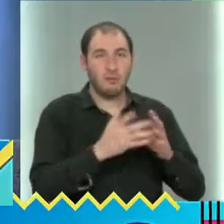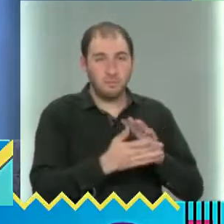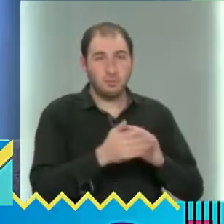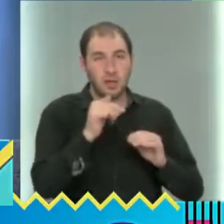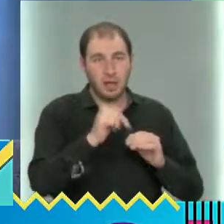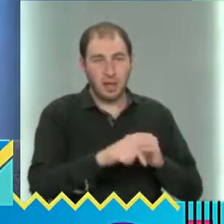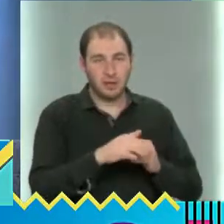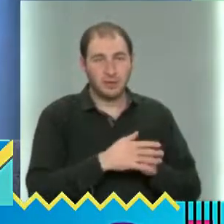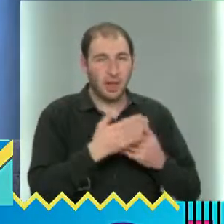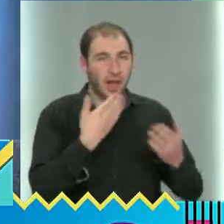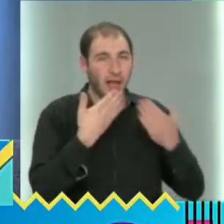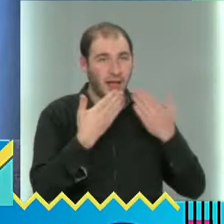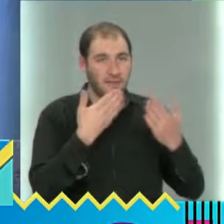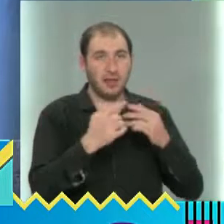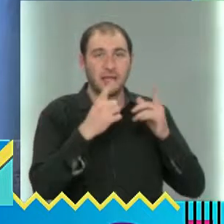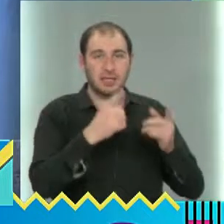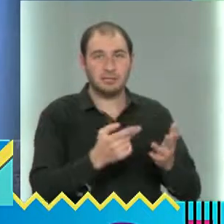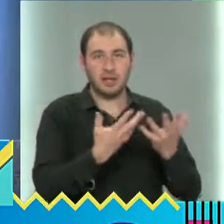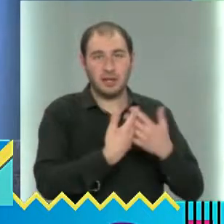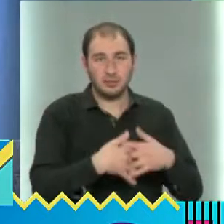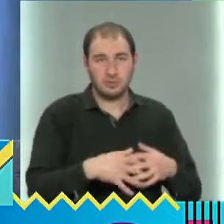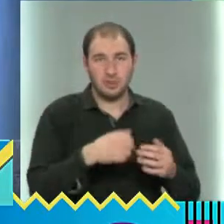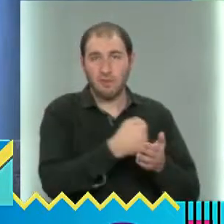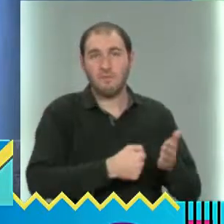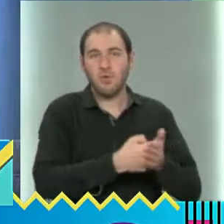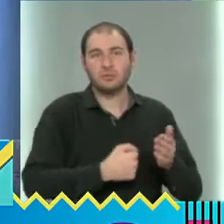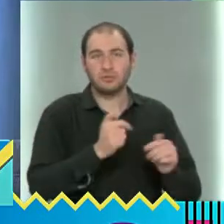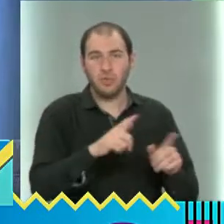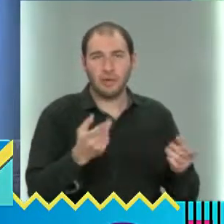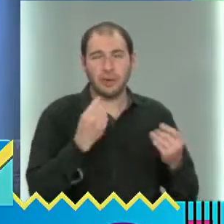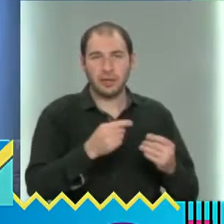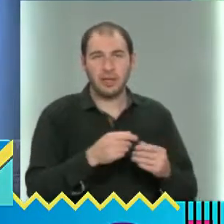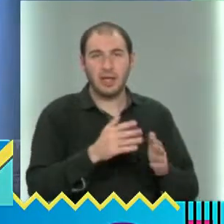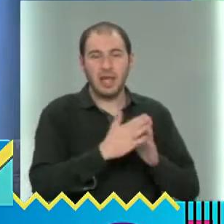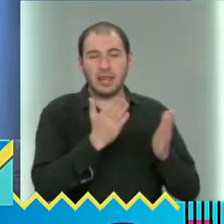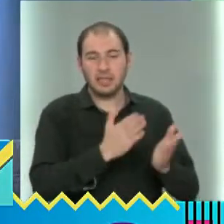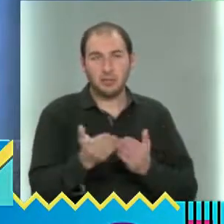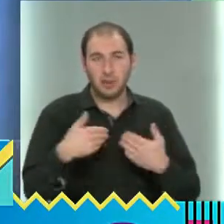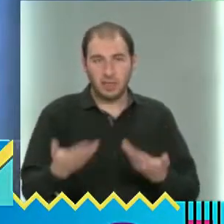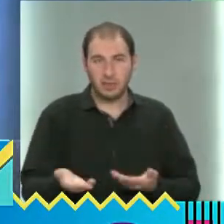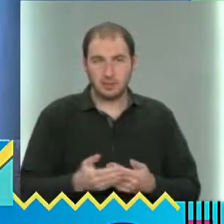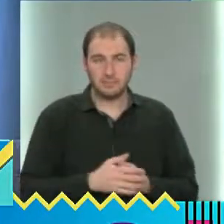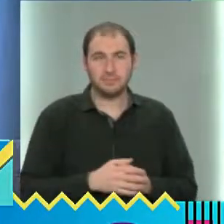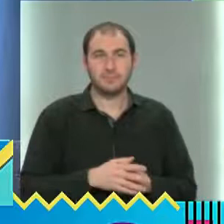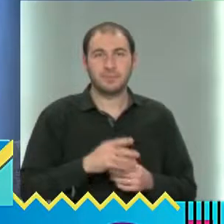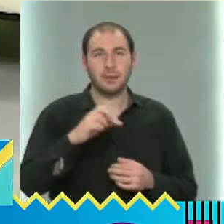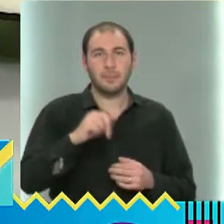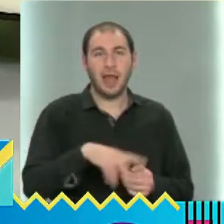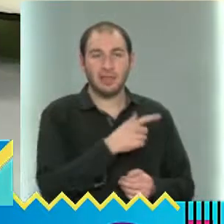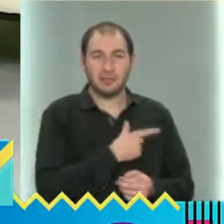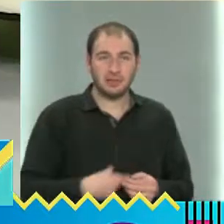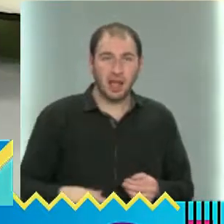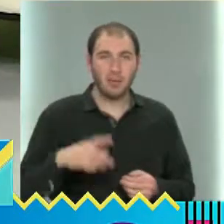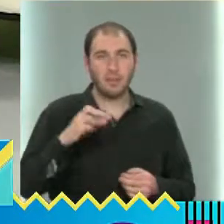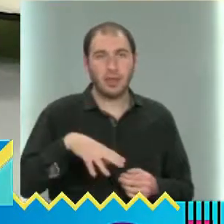estamos de alguna forma conversando, también está relacionado que no hay esfuerzo para que llegue esa literatura también a las escuelas. Claro, una política de Estado, una